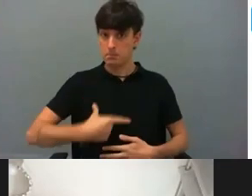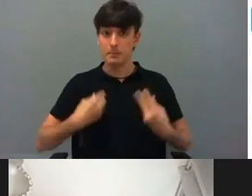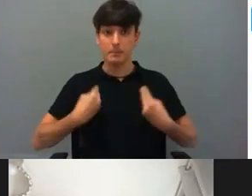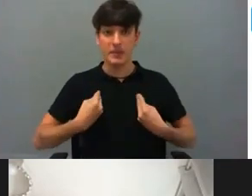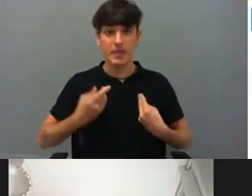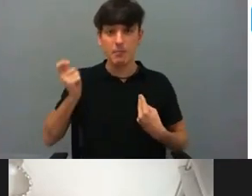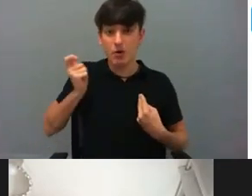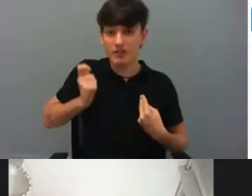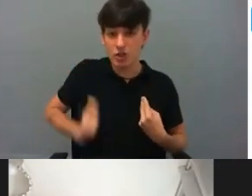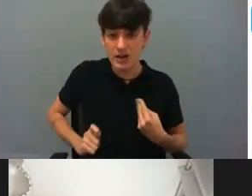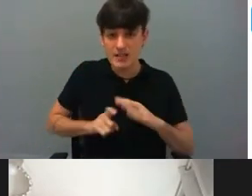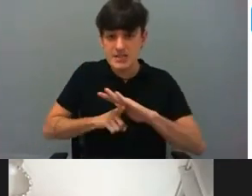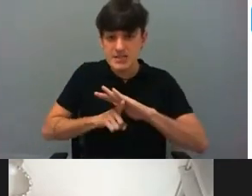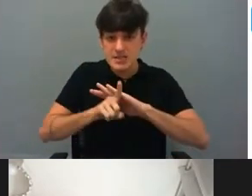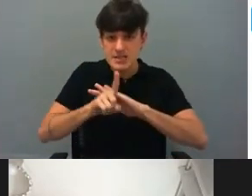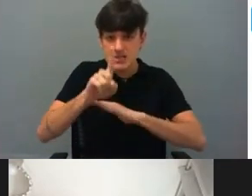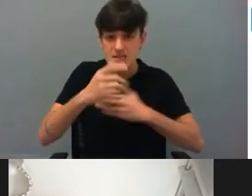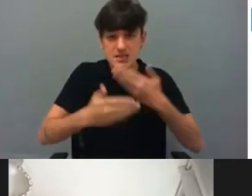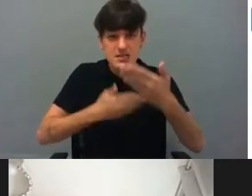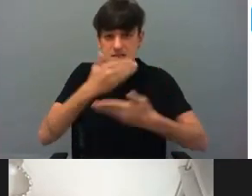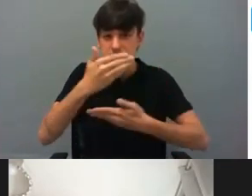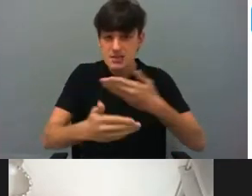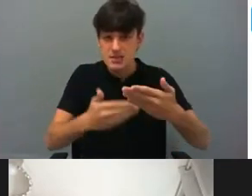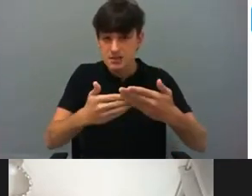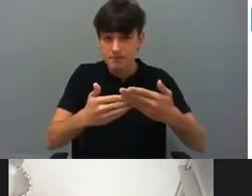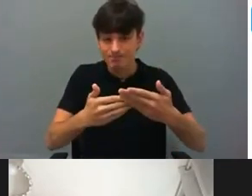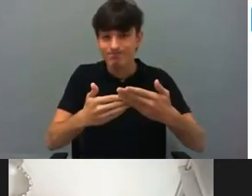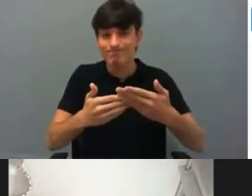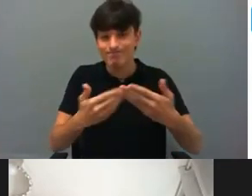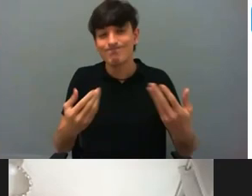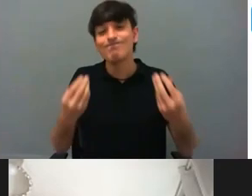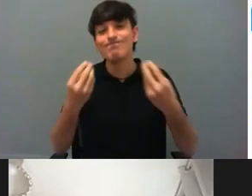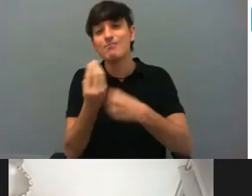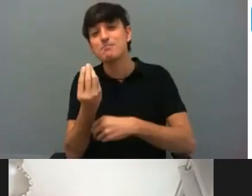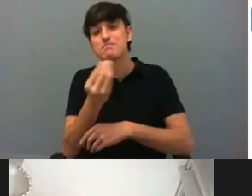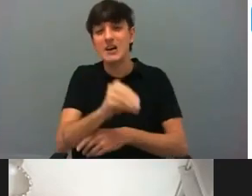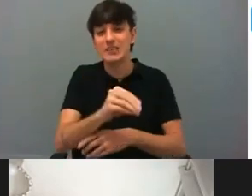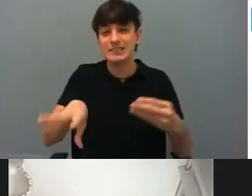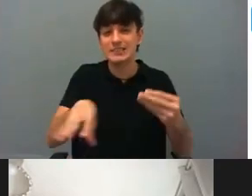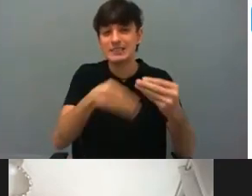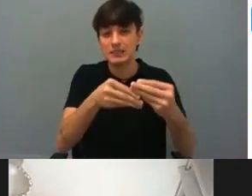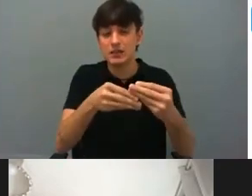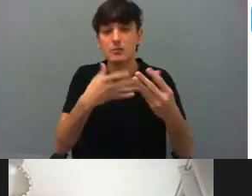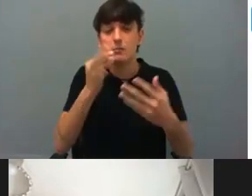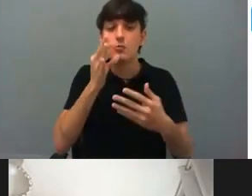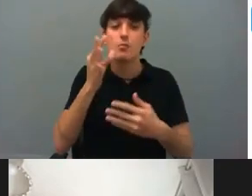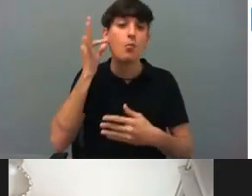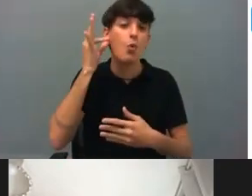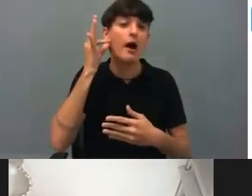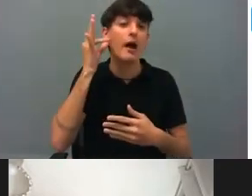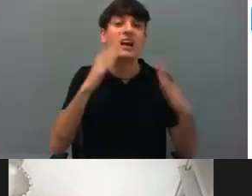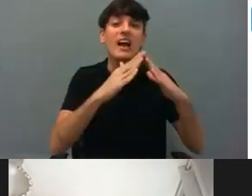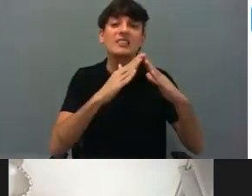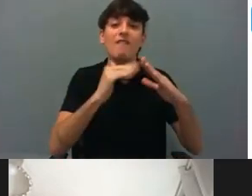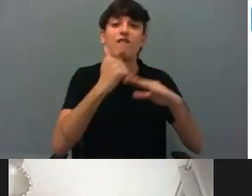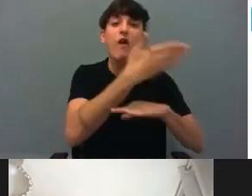el consiguiente coste añadido. Porque sí es cierto que la mujer que trabaja fuera de casa